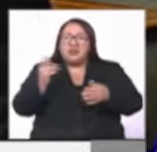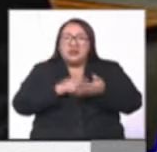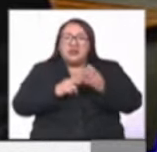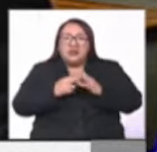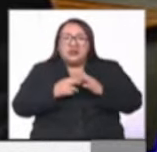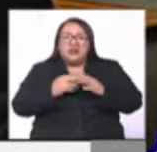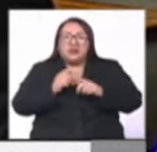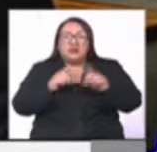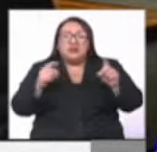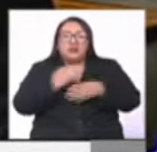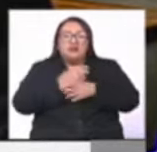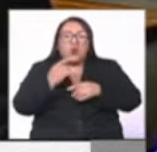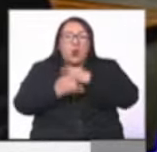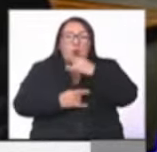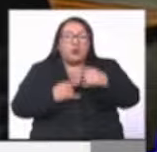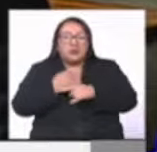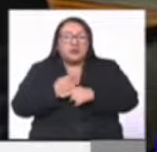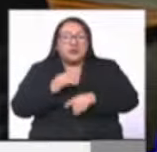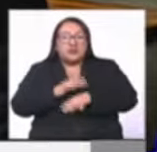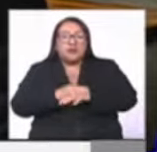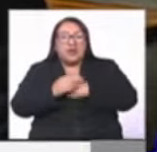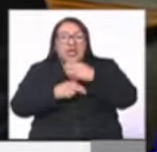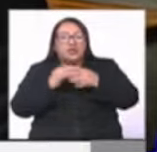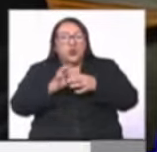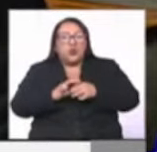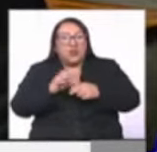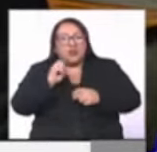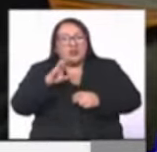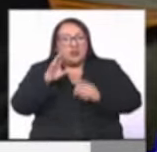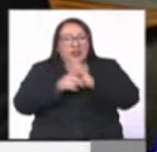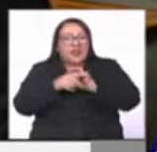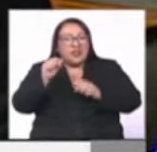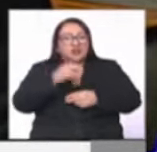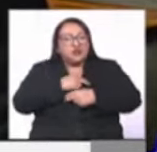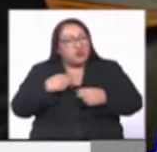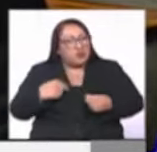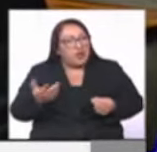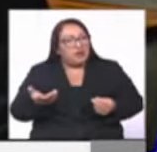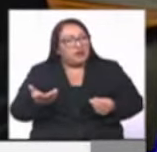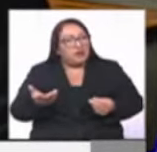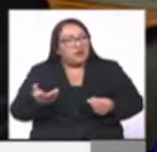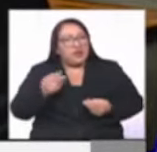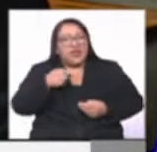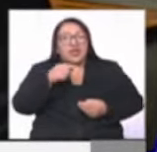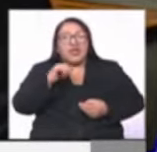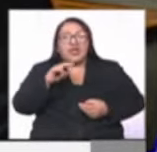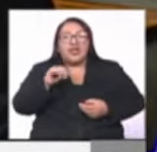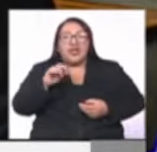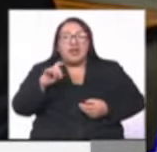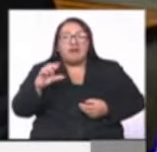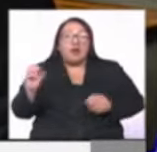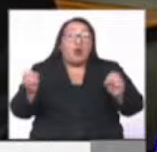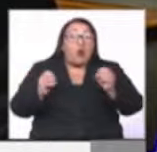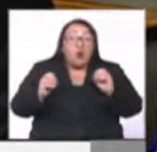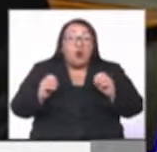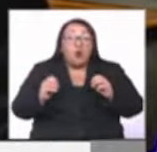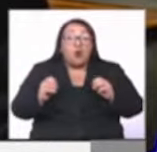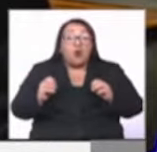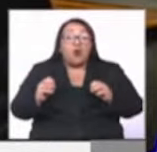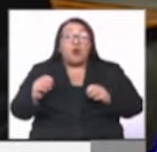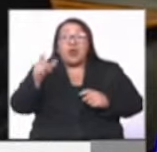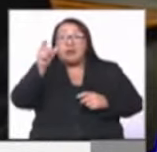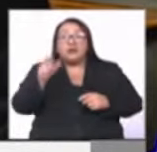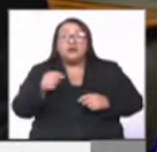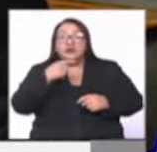universales como el alto comisionado de las Naciones Unidas para los derechos humanos desde Ginebra o de la o de la relatora